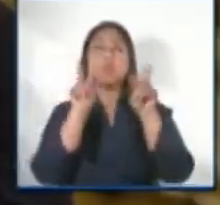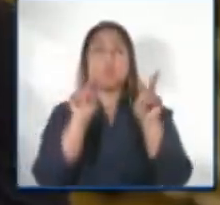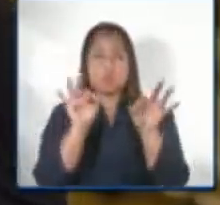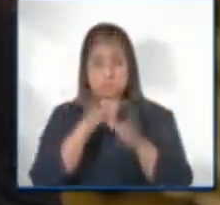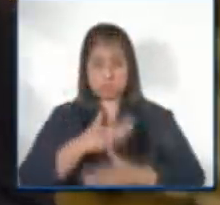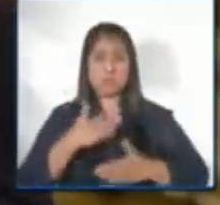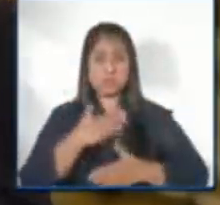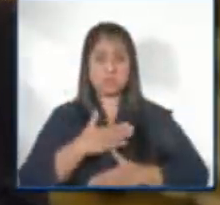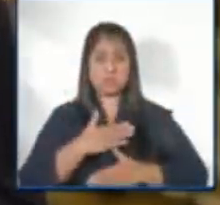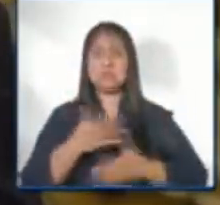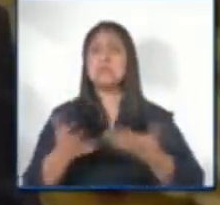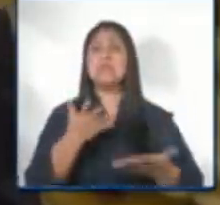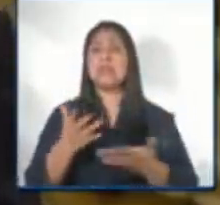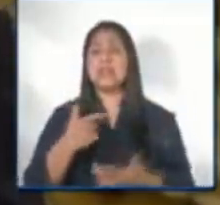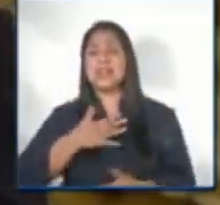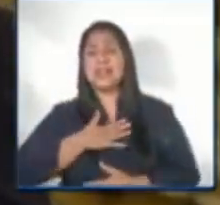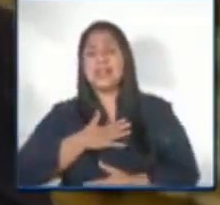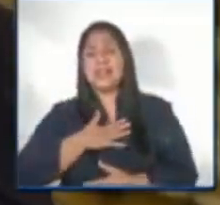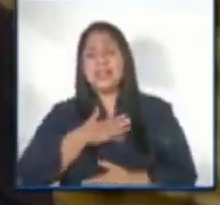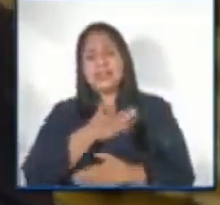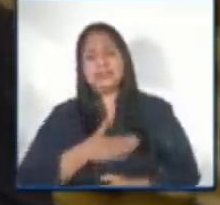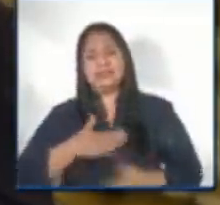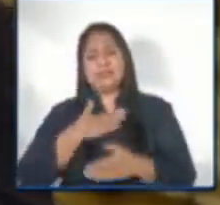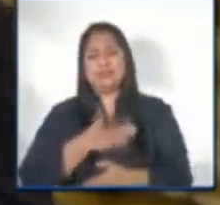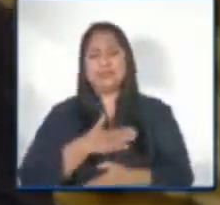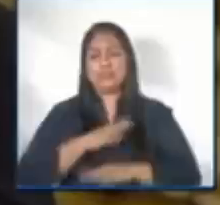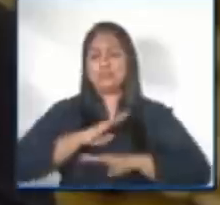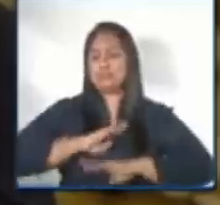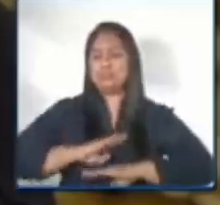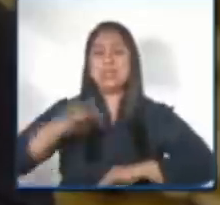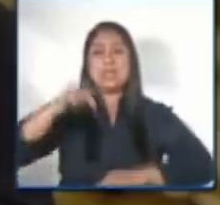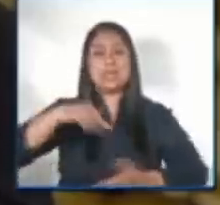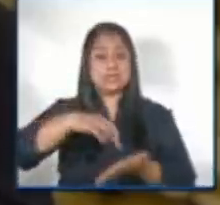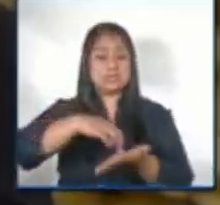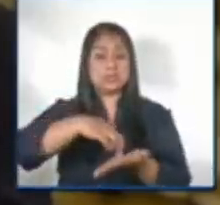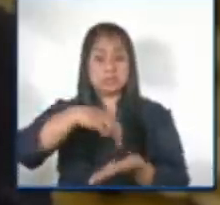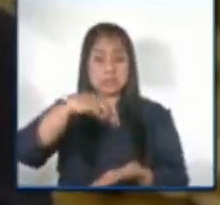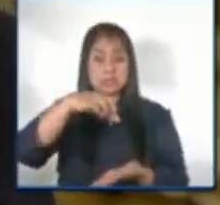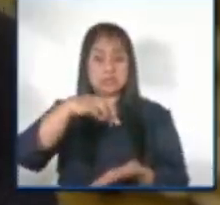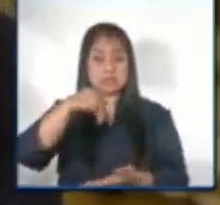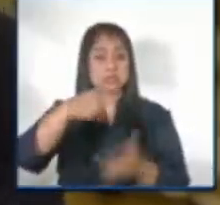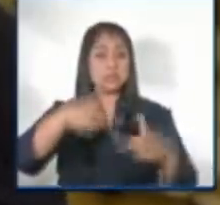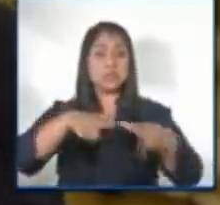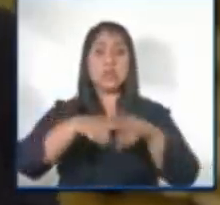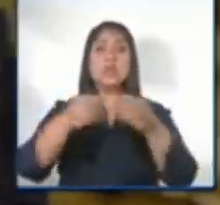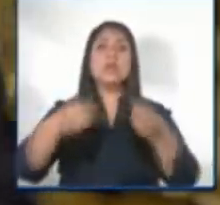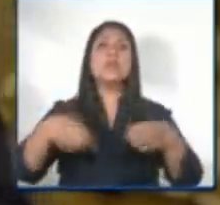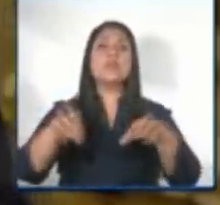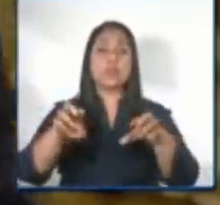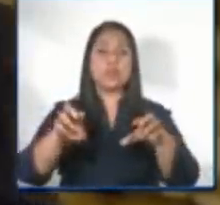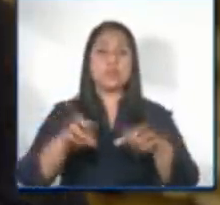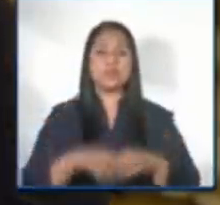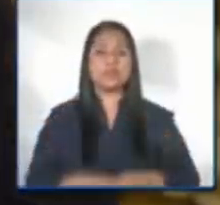¿Acaso no puedo echarme yo el gusto de decir que este país es un lugar de oportunidades?